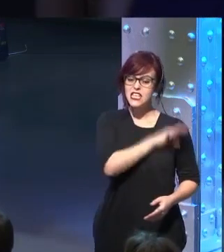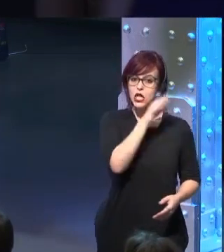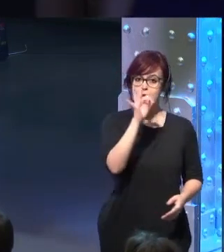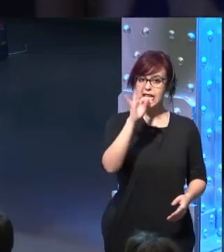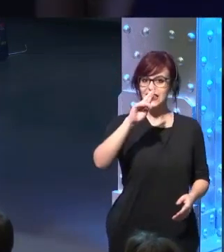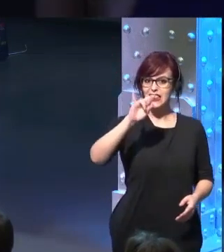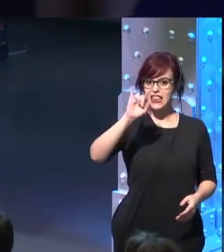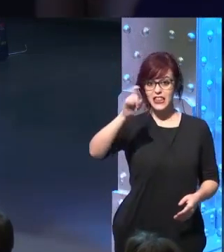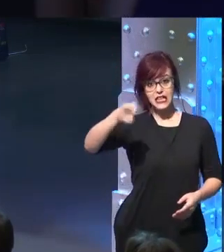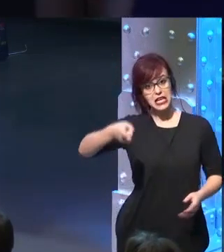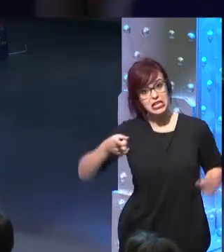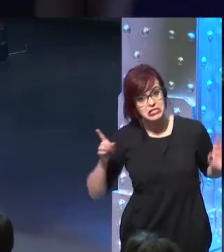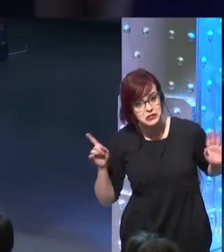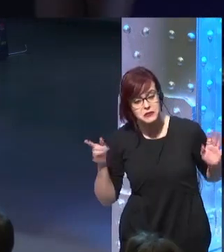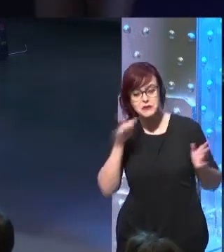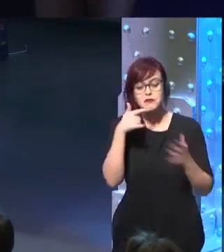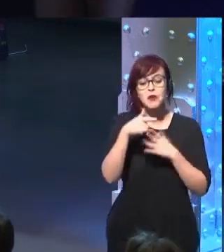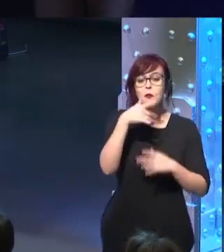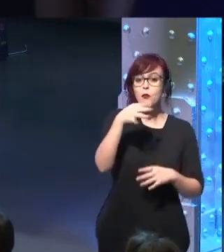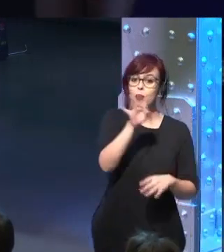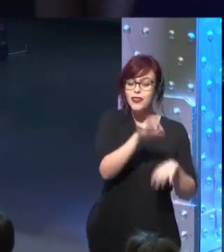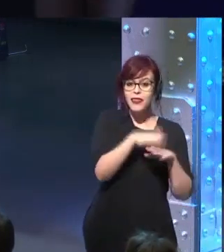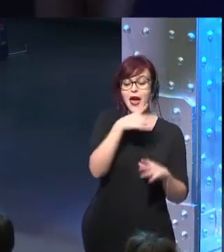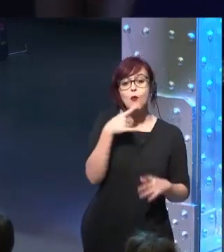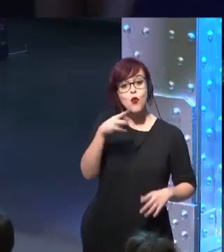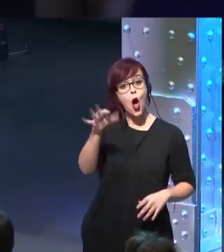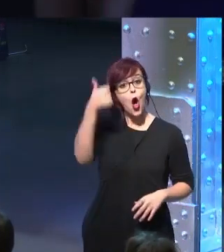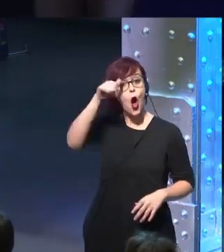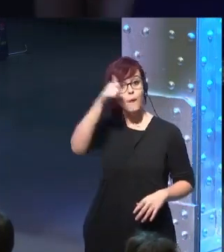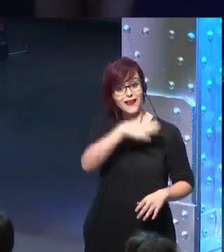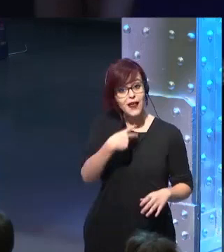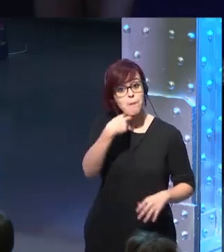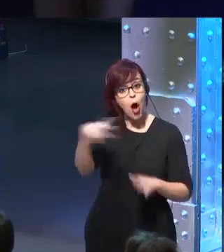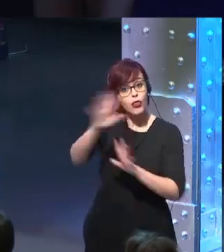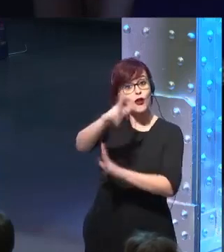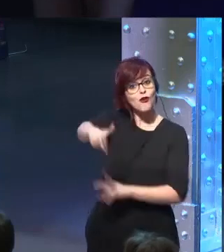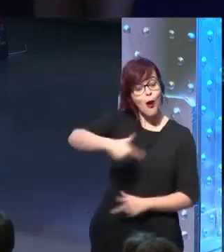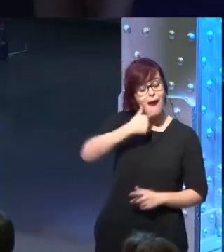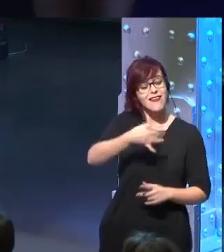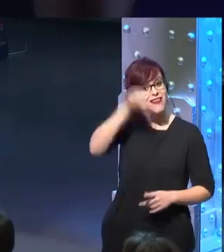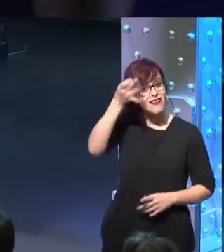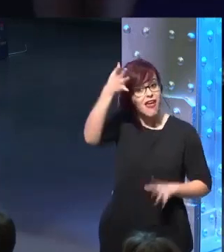Trix! Quizá uno de los hombres que hay aquí querría plantearla.